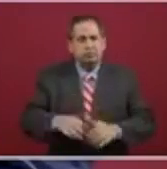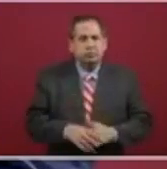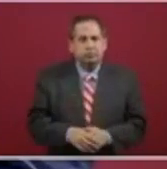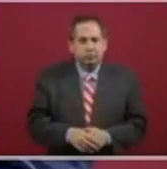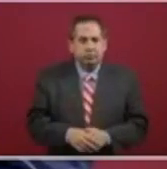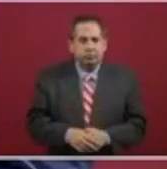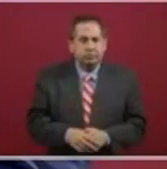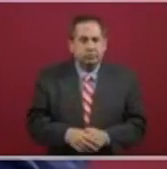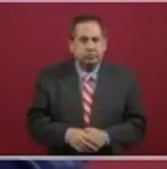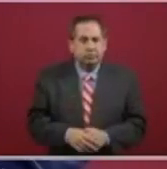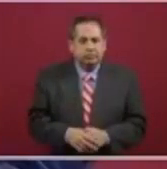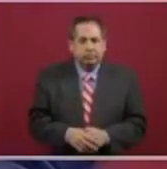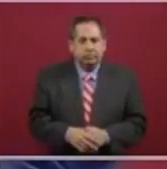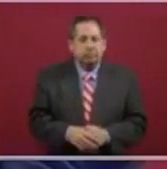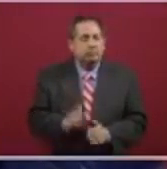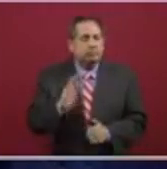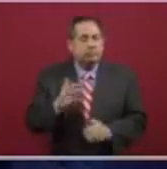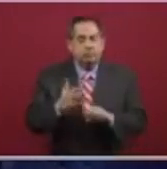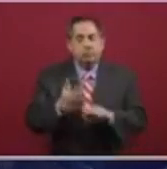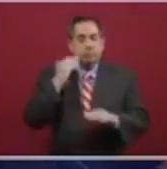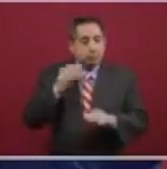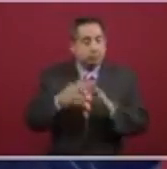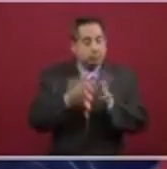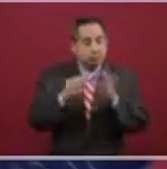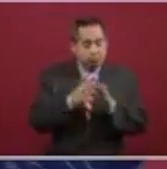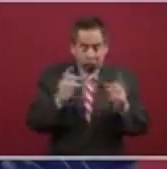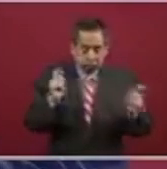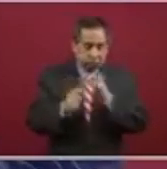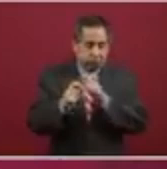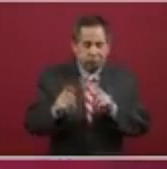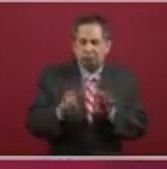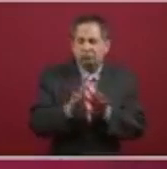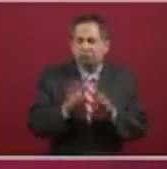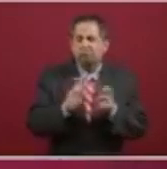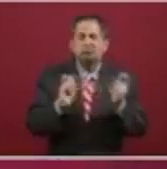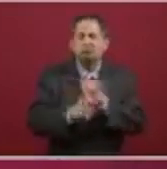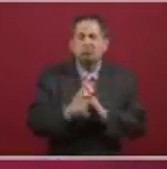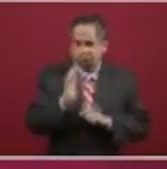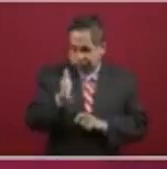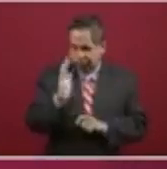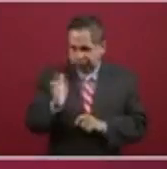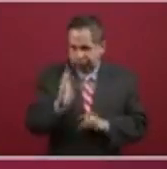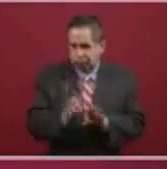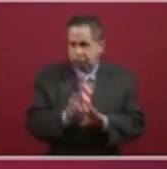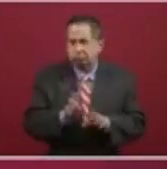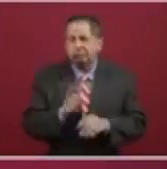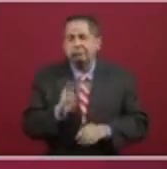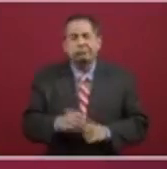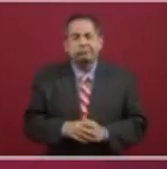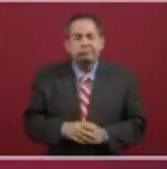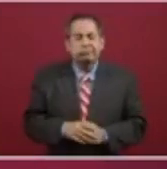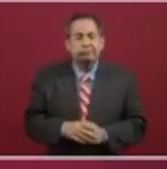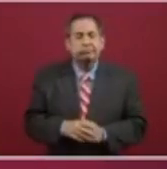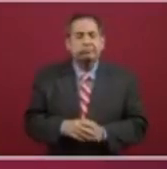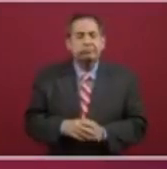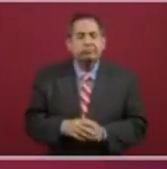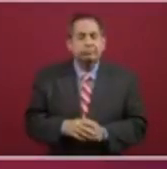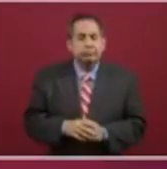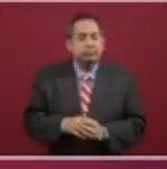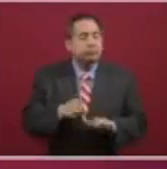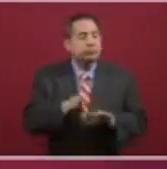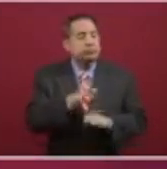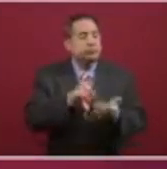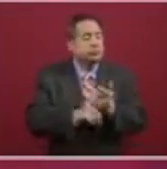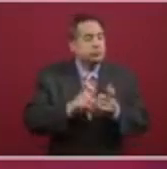Ya se logró, ¿saben en qué aspecto? en el